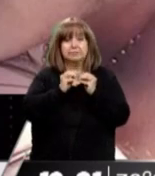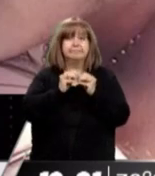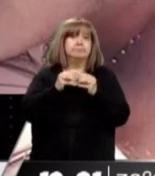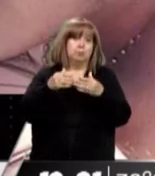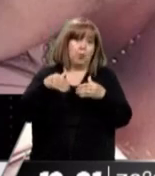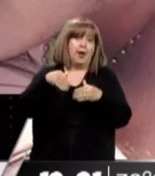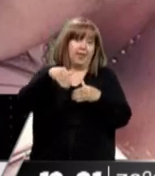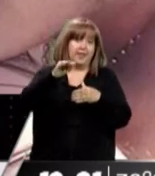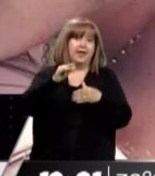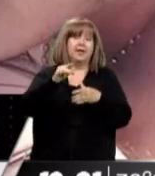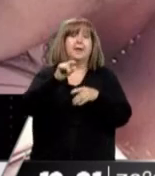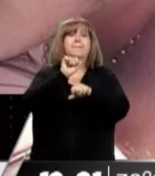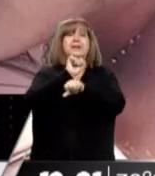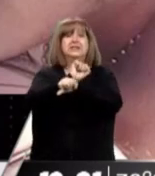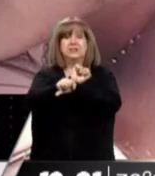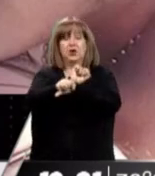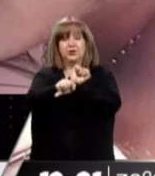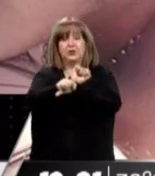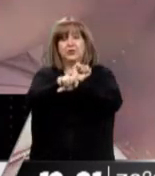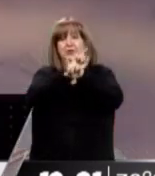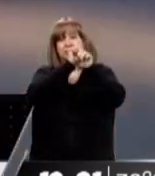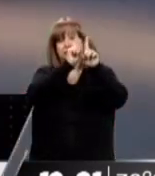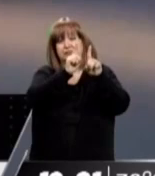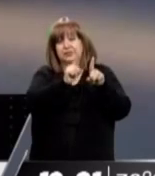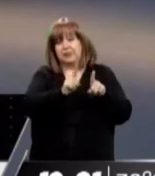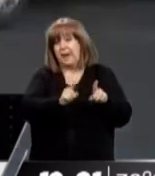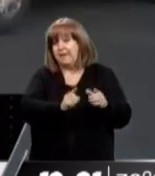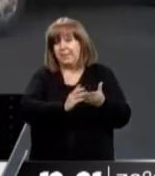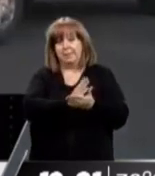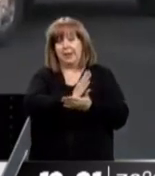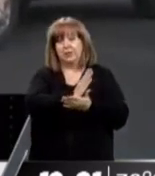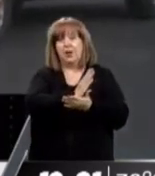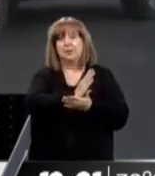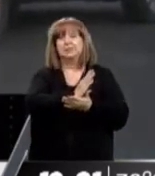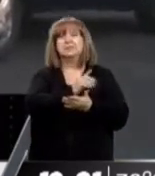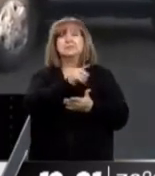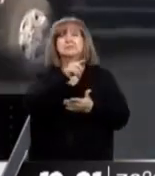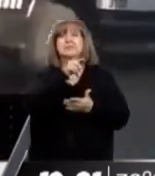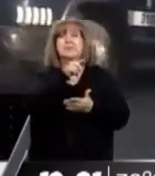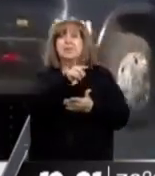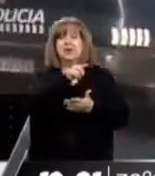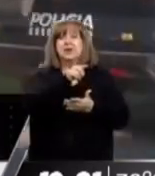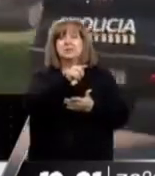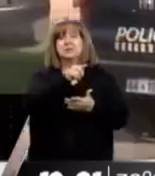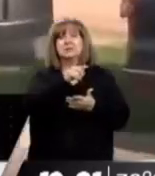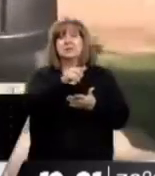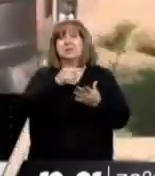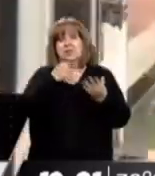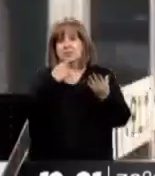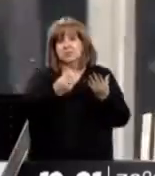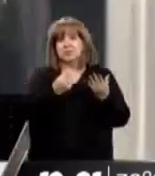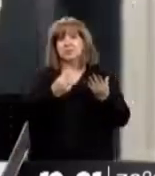calificación. Recordemos que cuando estas personas son llamadas para ser imputadas, en realidad le dan la